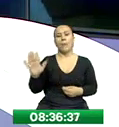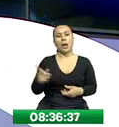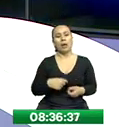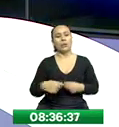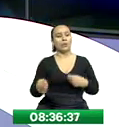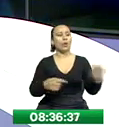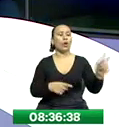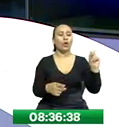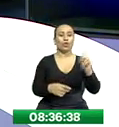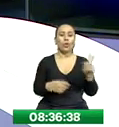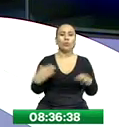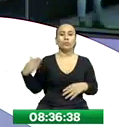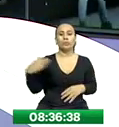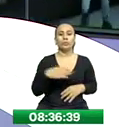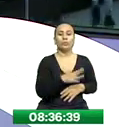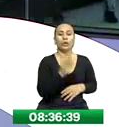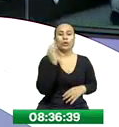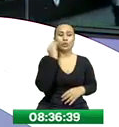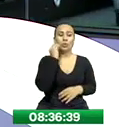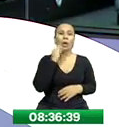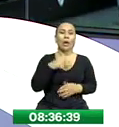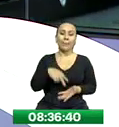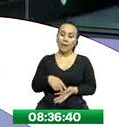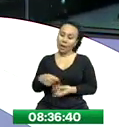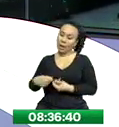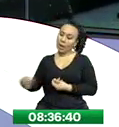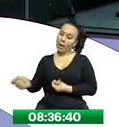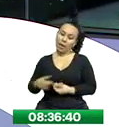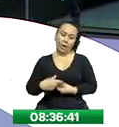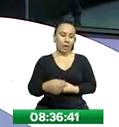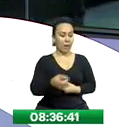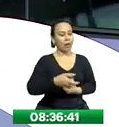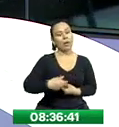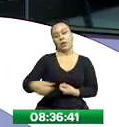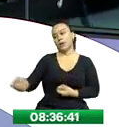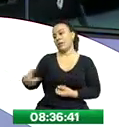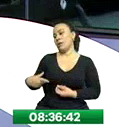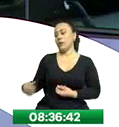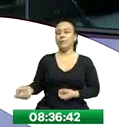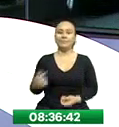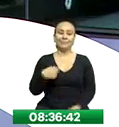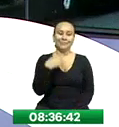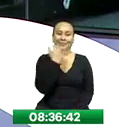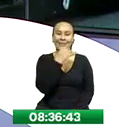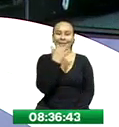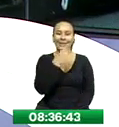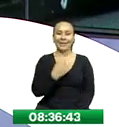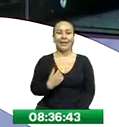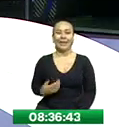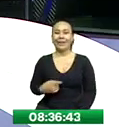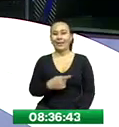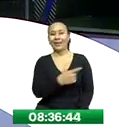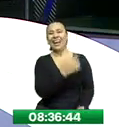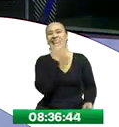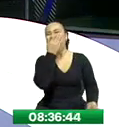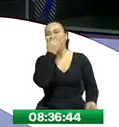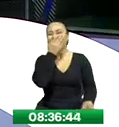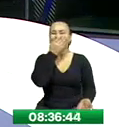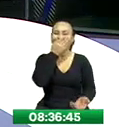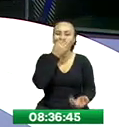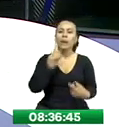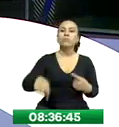hace este que se para ahí como bobito a repartir hojita? Se muere de la risa y dice, me lo comí el cuento. Y